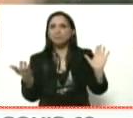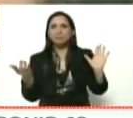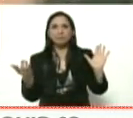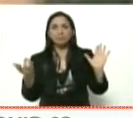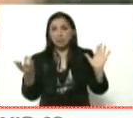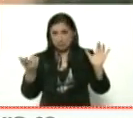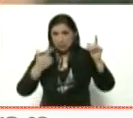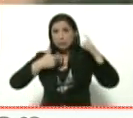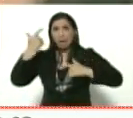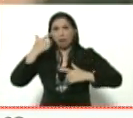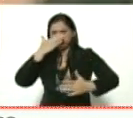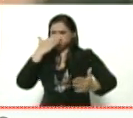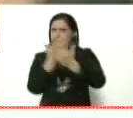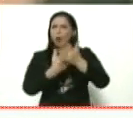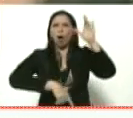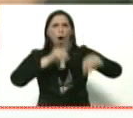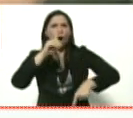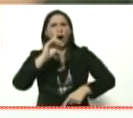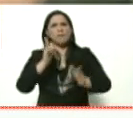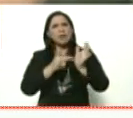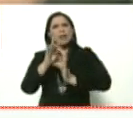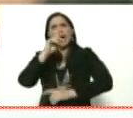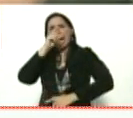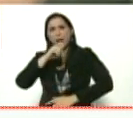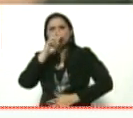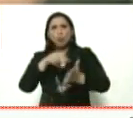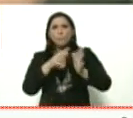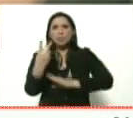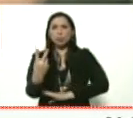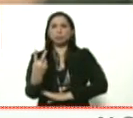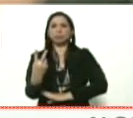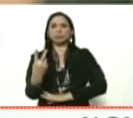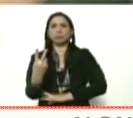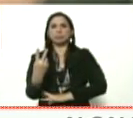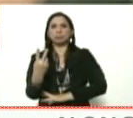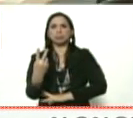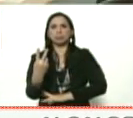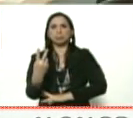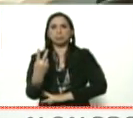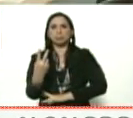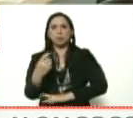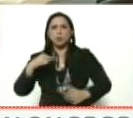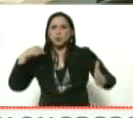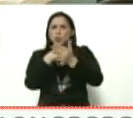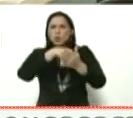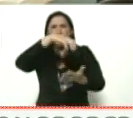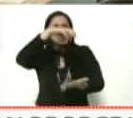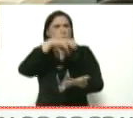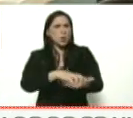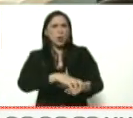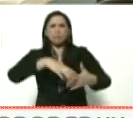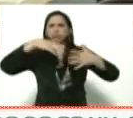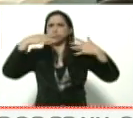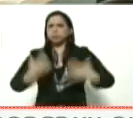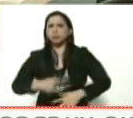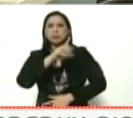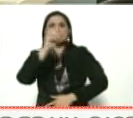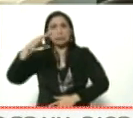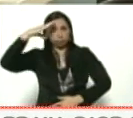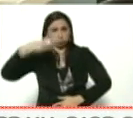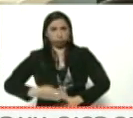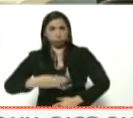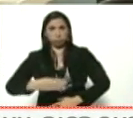Comandante Chávez enfrentó el 11 de abril del año 2002 un golpe de Estado donde había más de 100 generales y